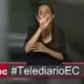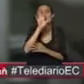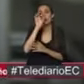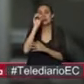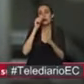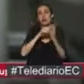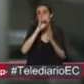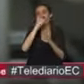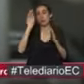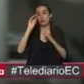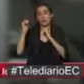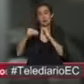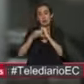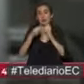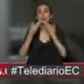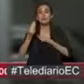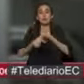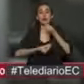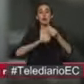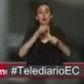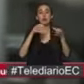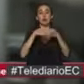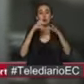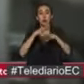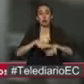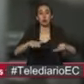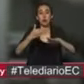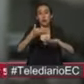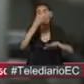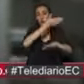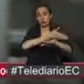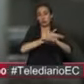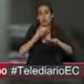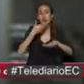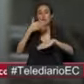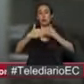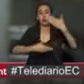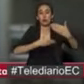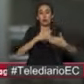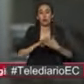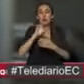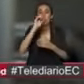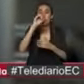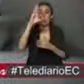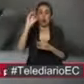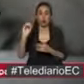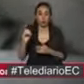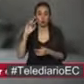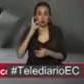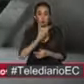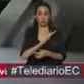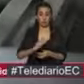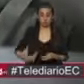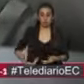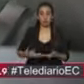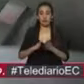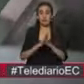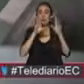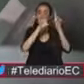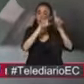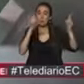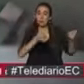grano de arena que suma al llamado realizado en días pasados por el segundo mandatario Otto Sonnenhorstner para que el empresariado arrime